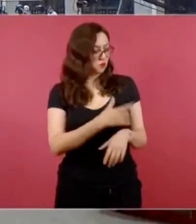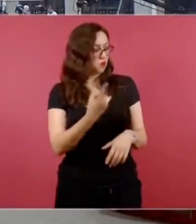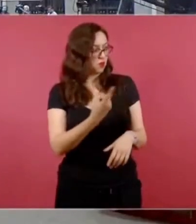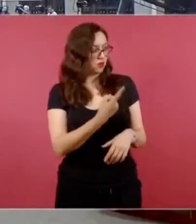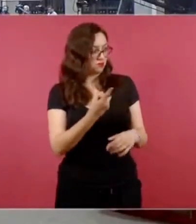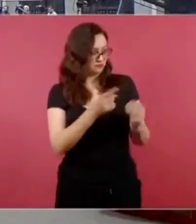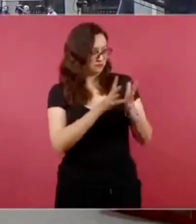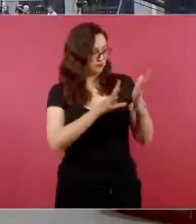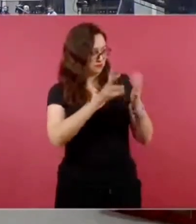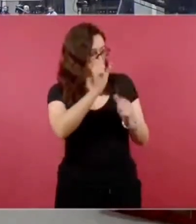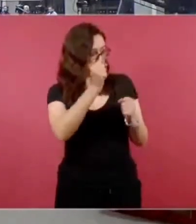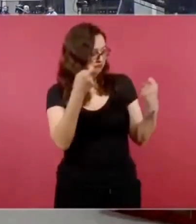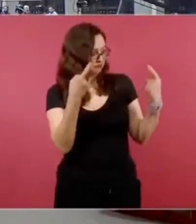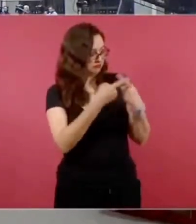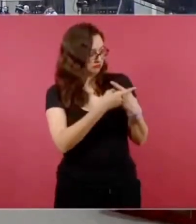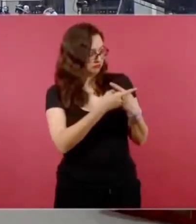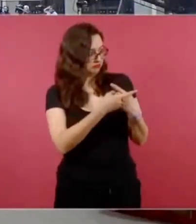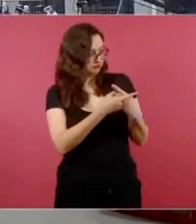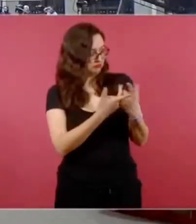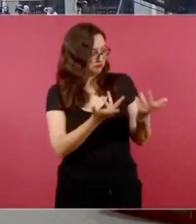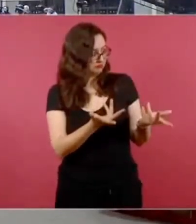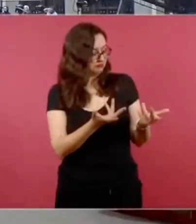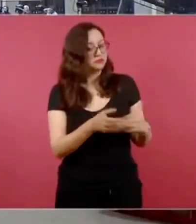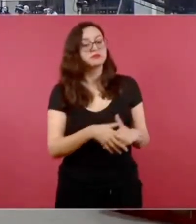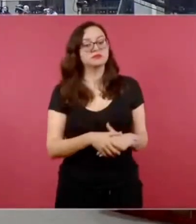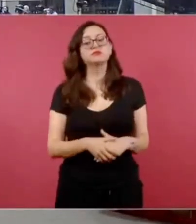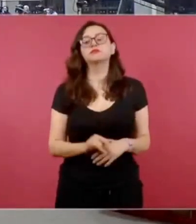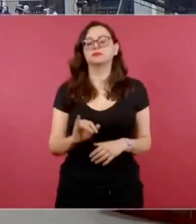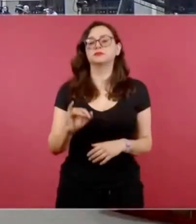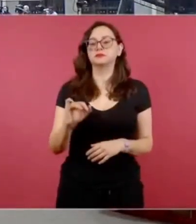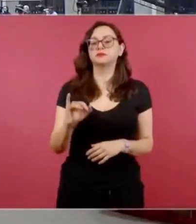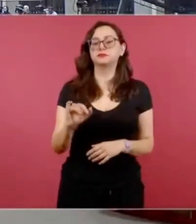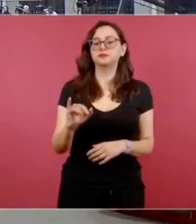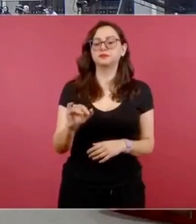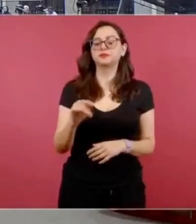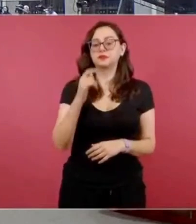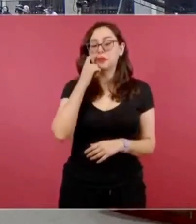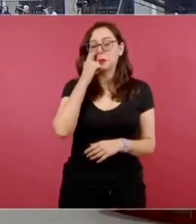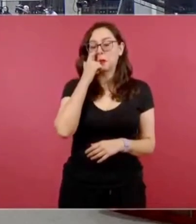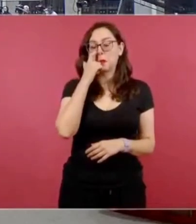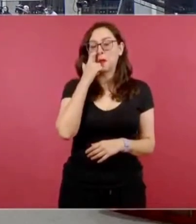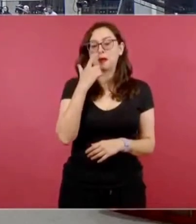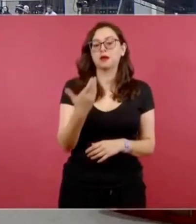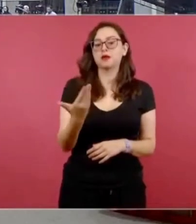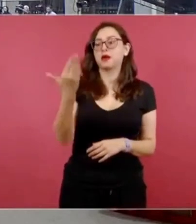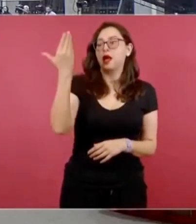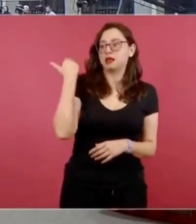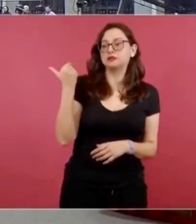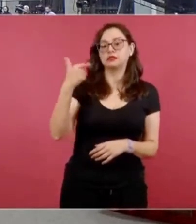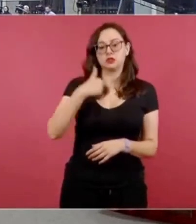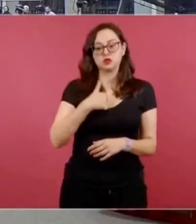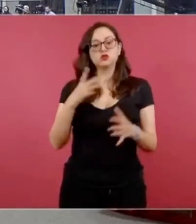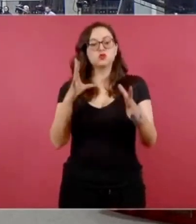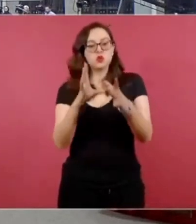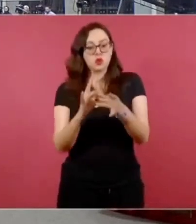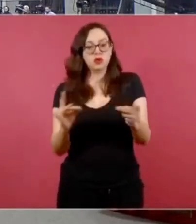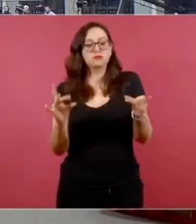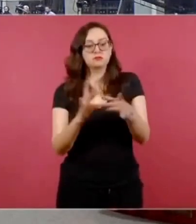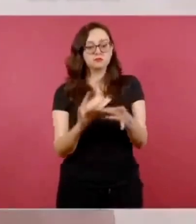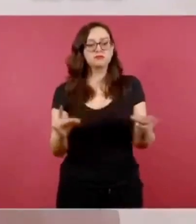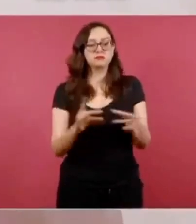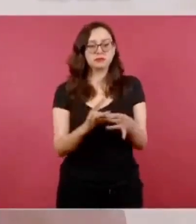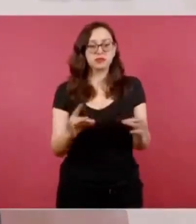de la Constitución, ¿no? Sí, como planteábamos la vez pasada, hay varios argumentos al respecto. Lo primero